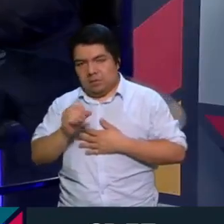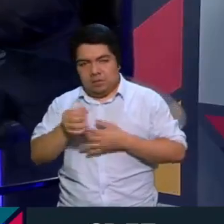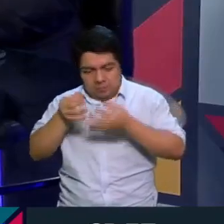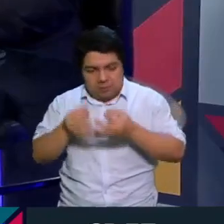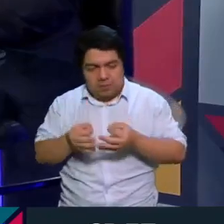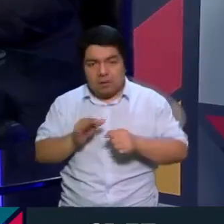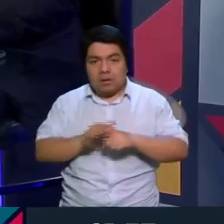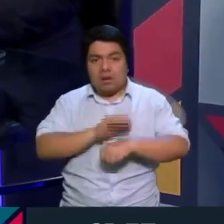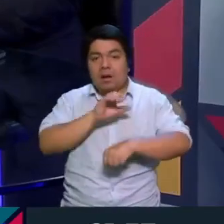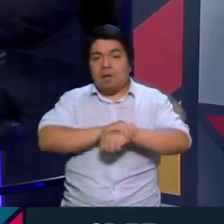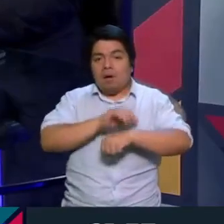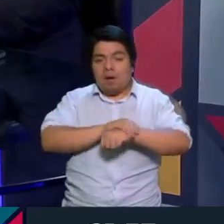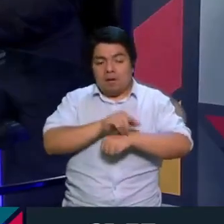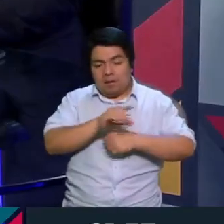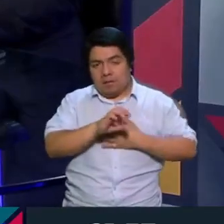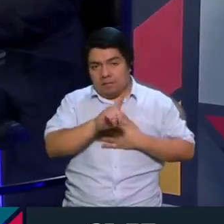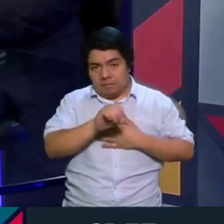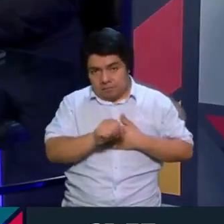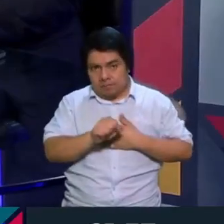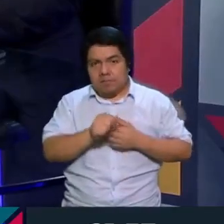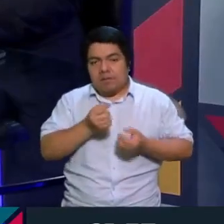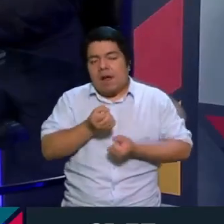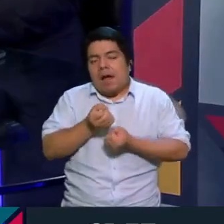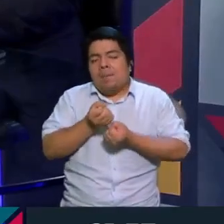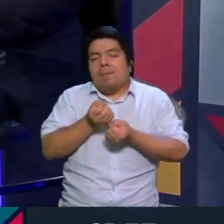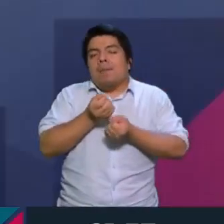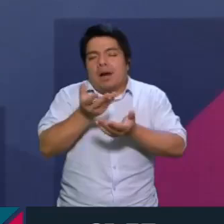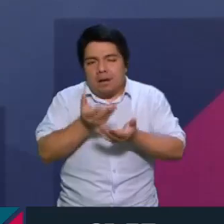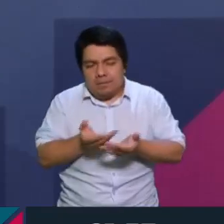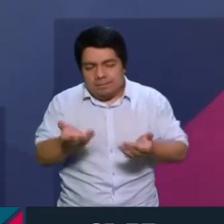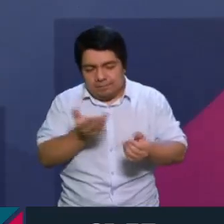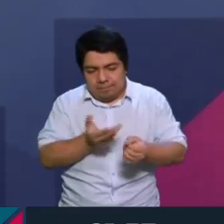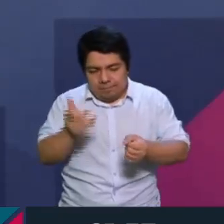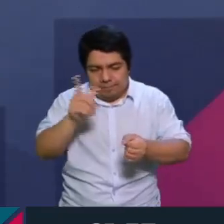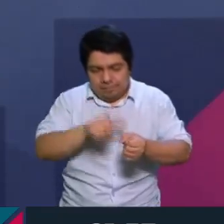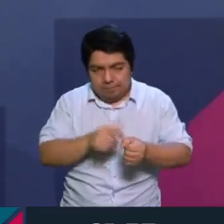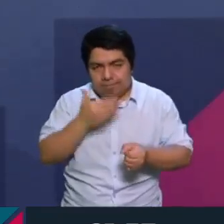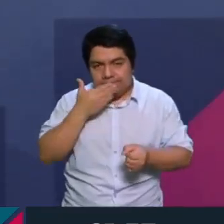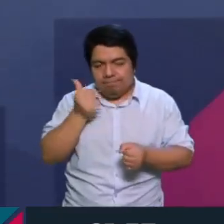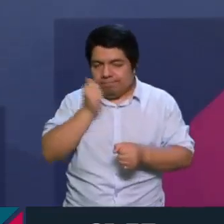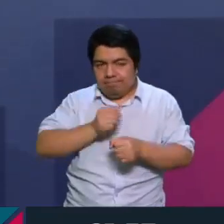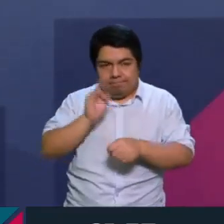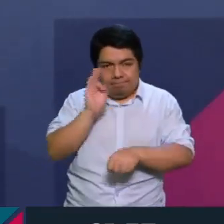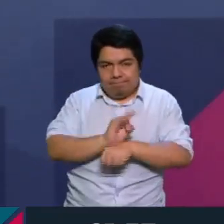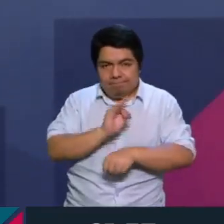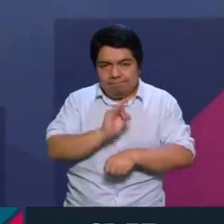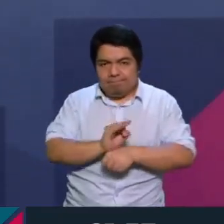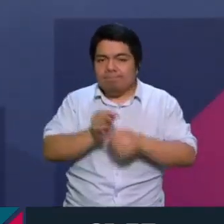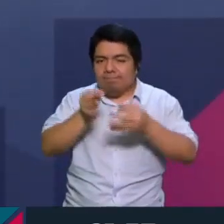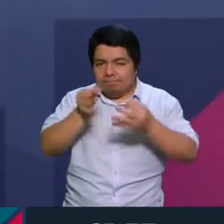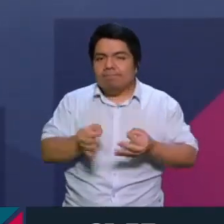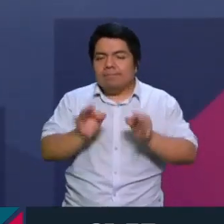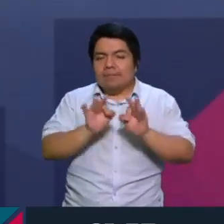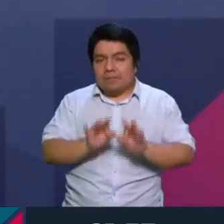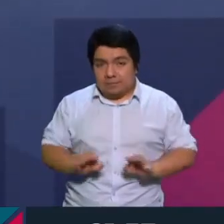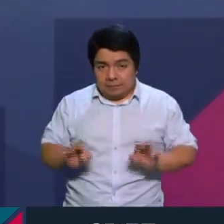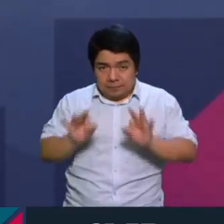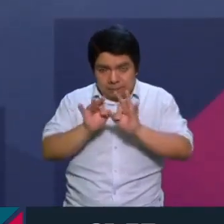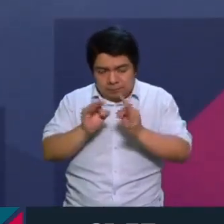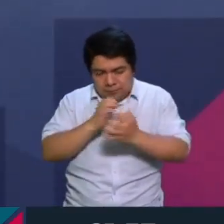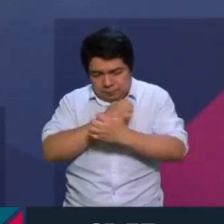Porque Carlos Pellicer, un poeta comprometido con lo social que resulta clave en esta